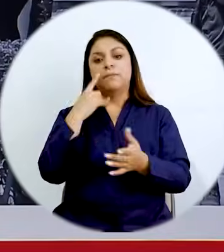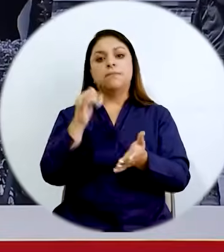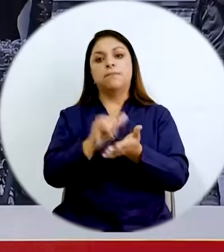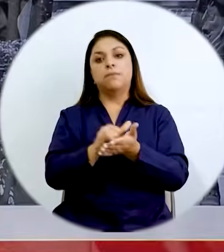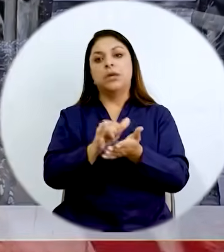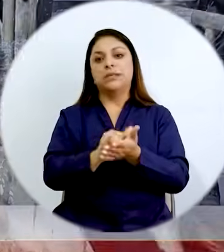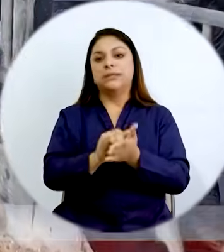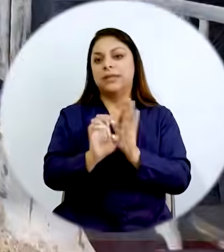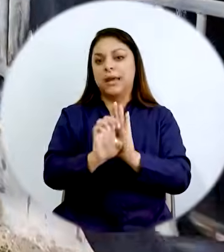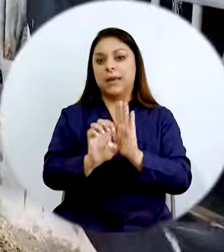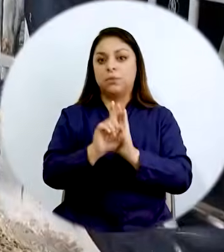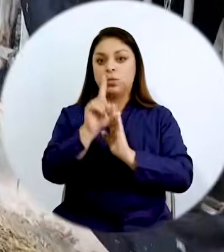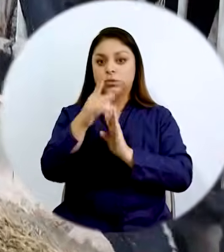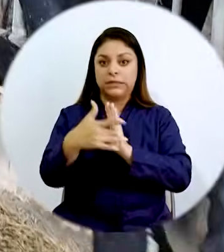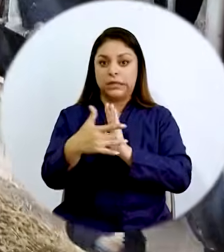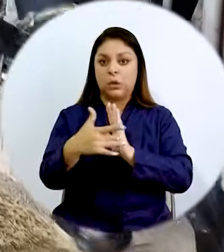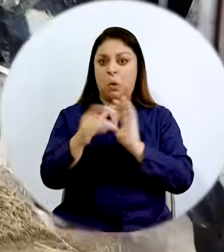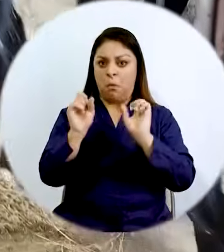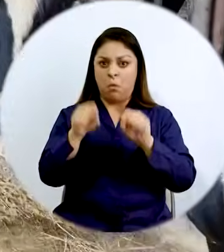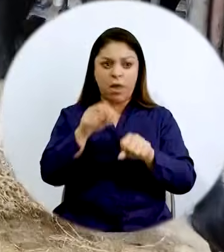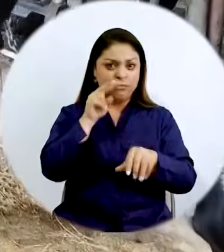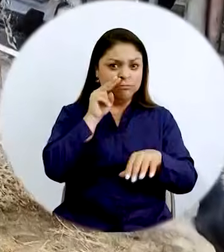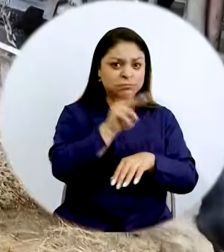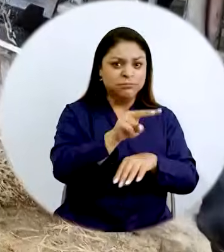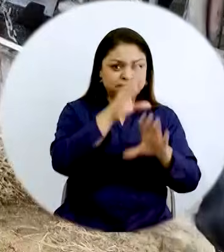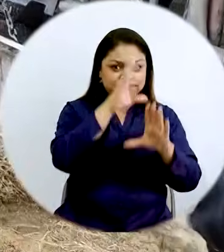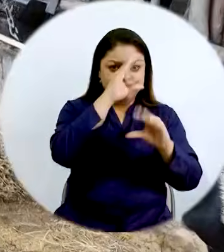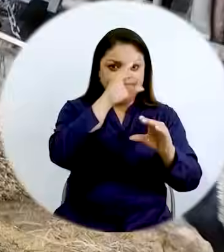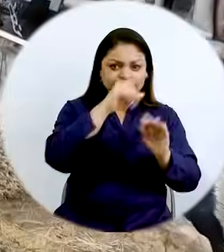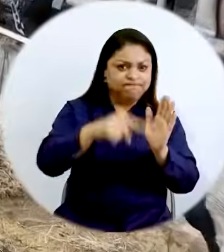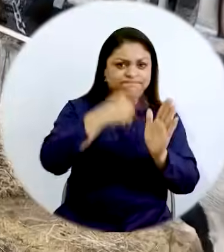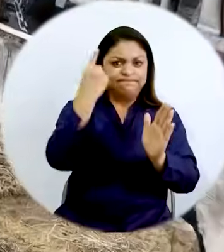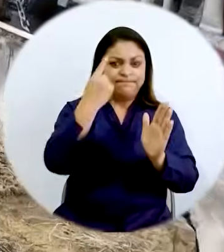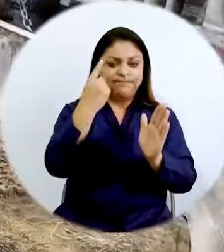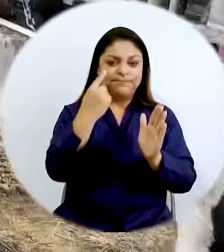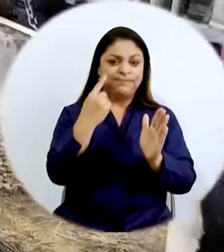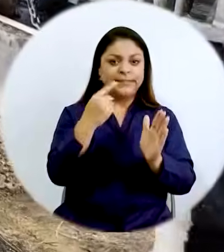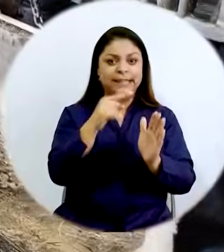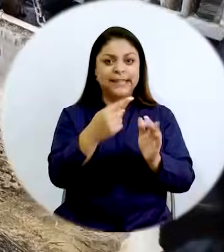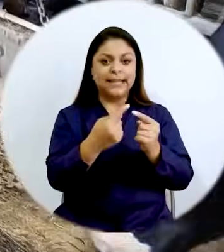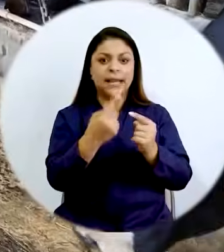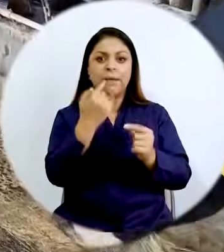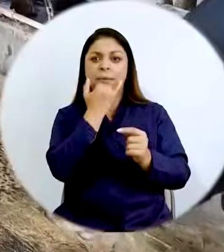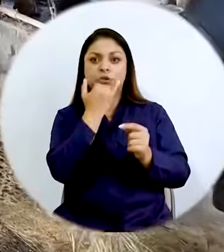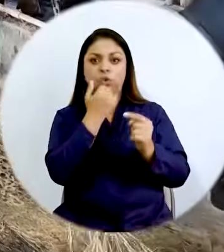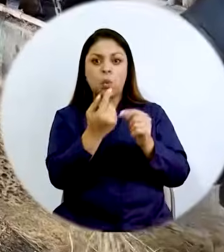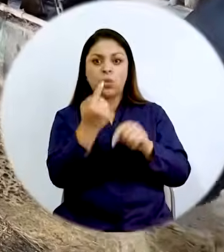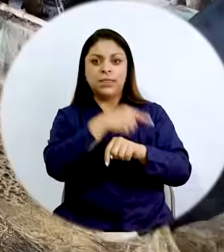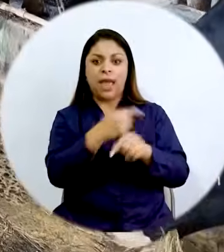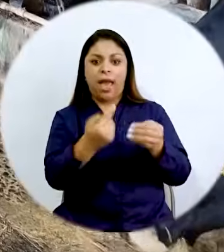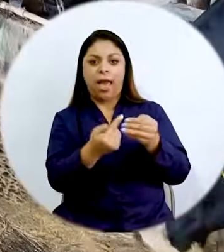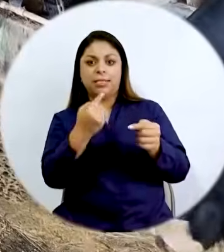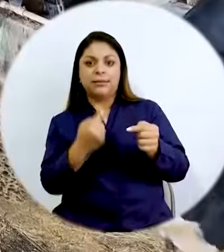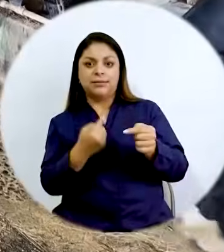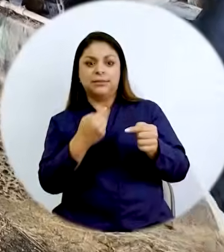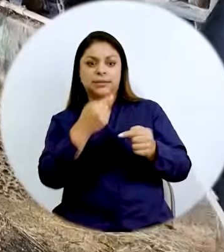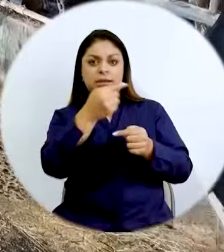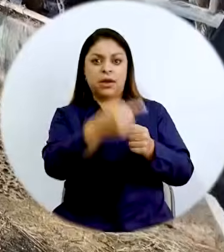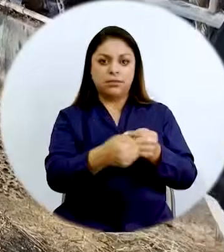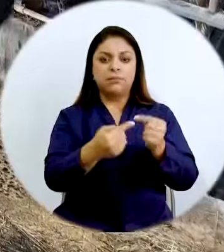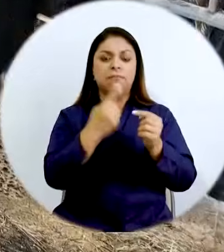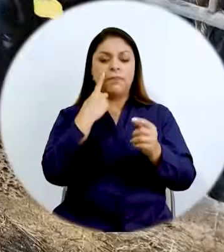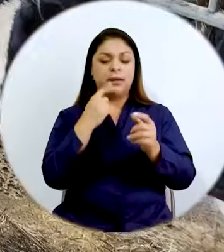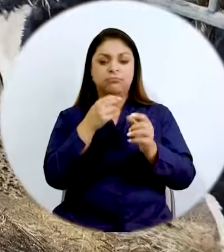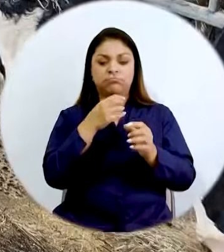la información de la finca de lo que está pasando y ver el dato o los datos de lo que ocurrió el día anterior y tomar decisiones o